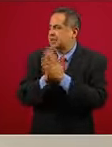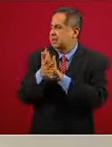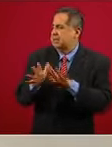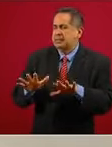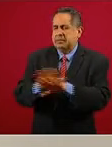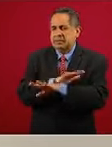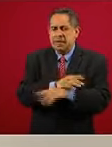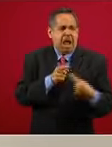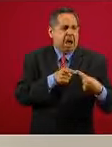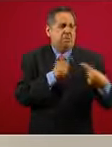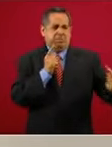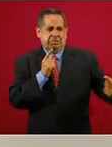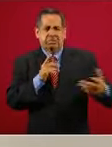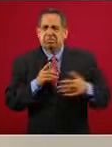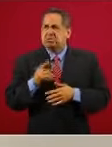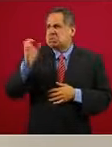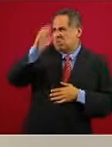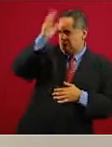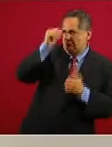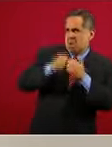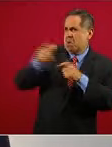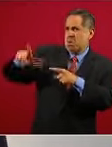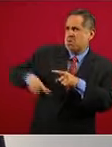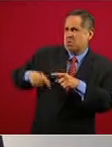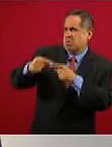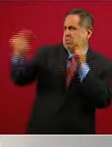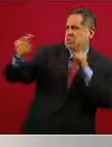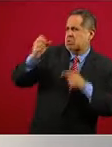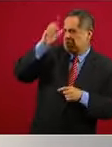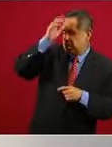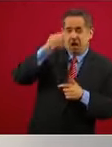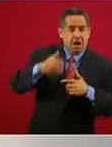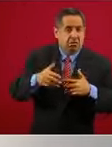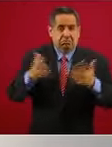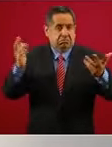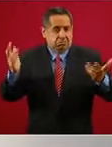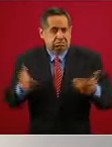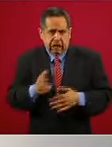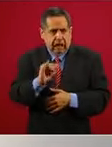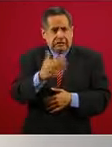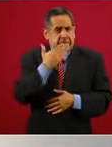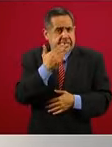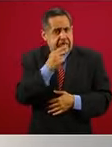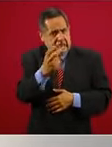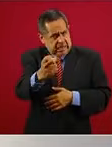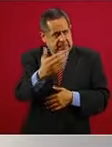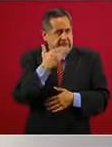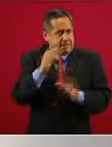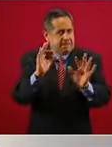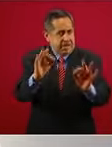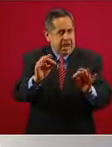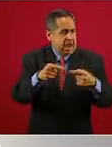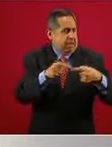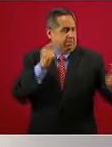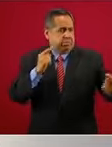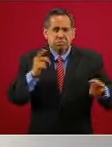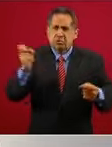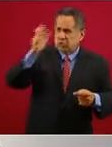oposición al gobierno, como debe de existir en